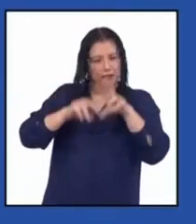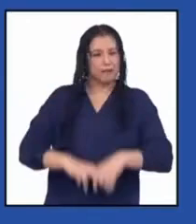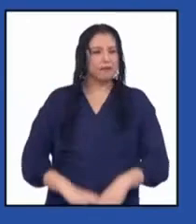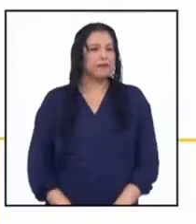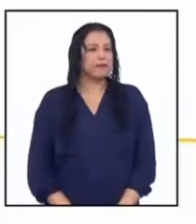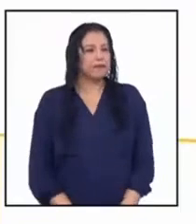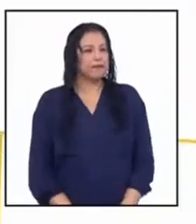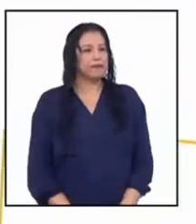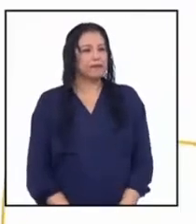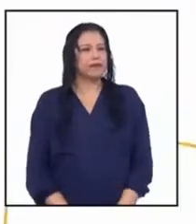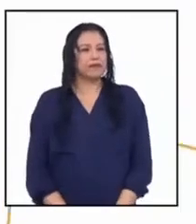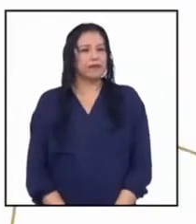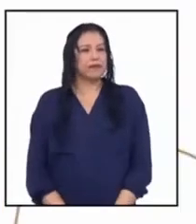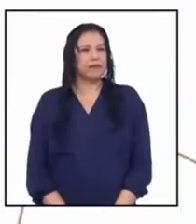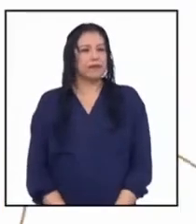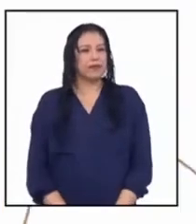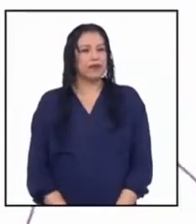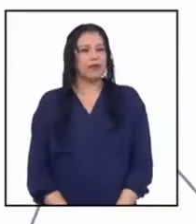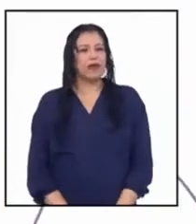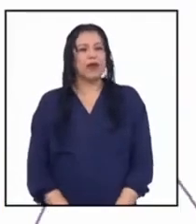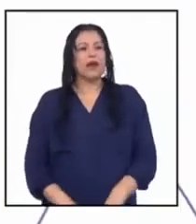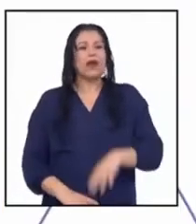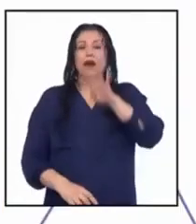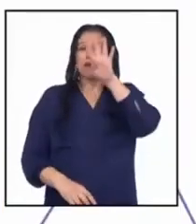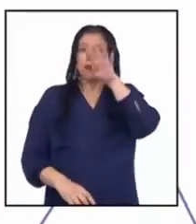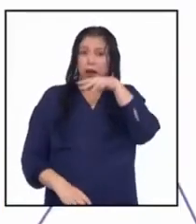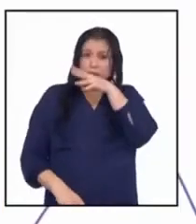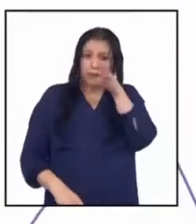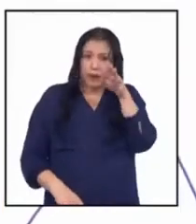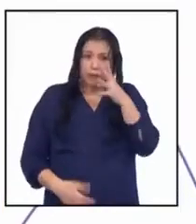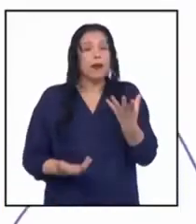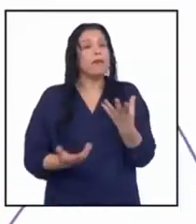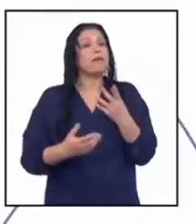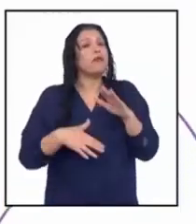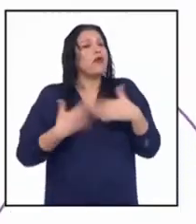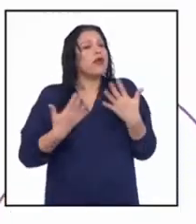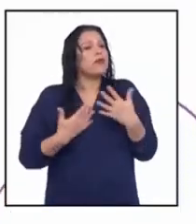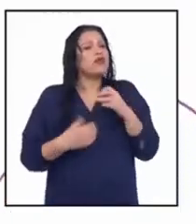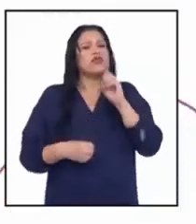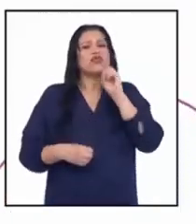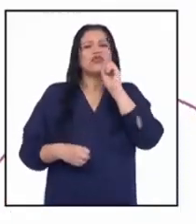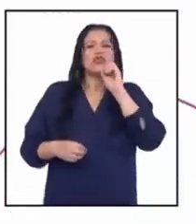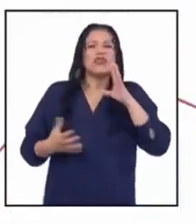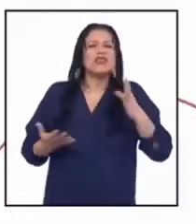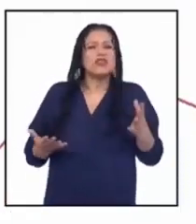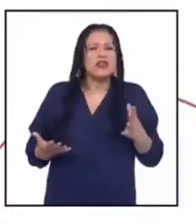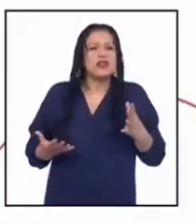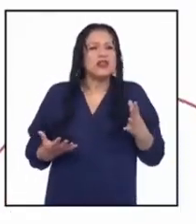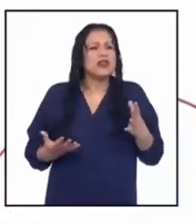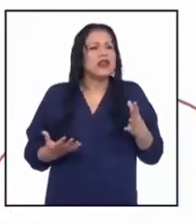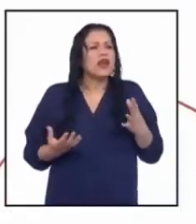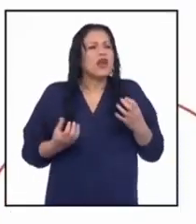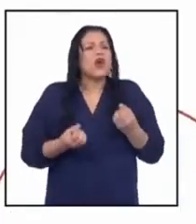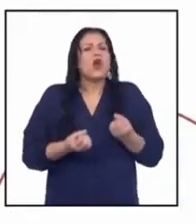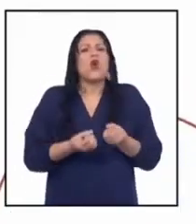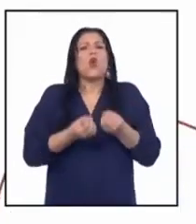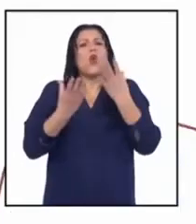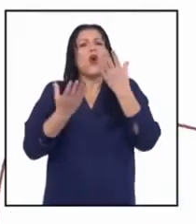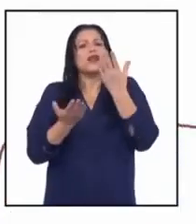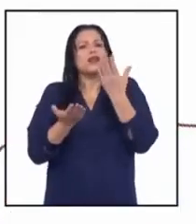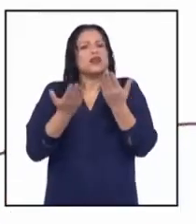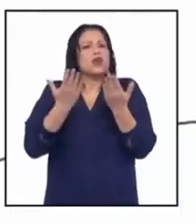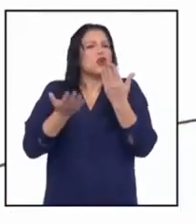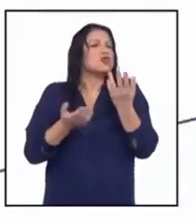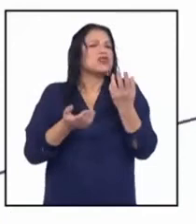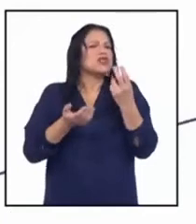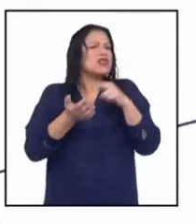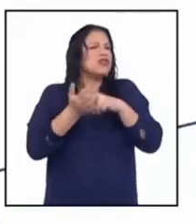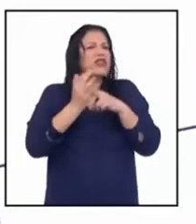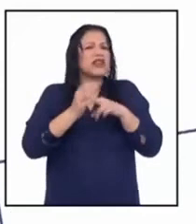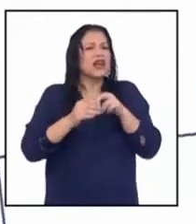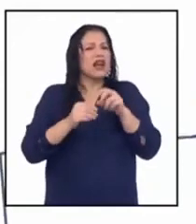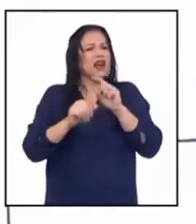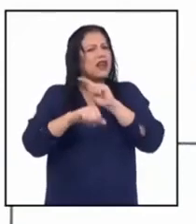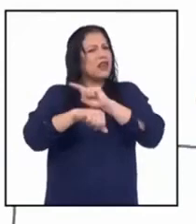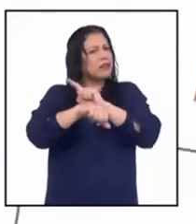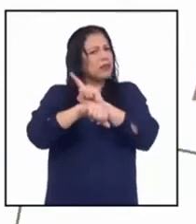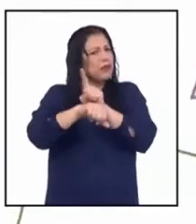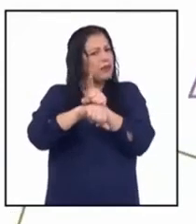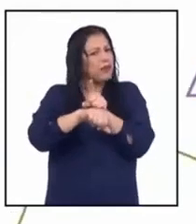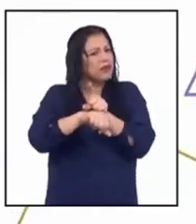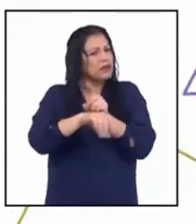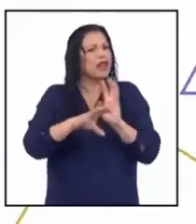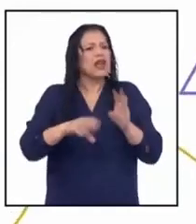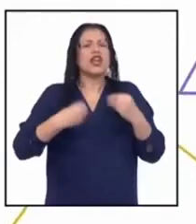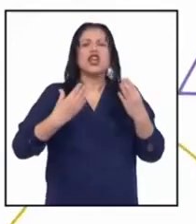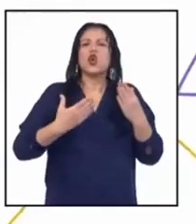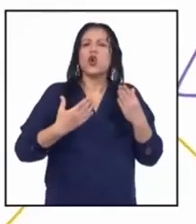así. De acuerdo al gráfico, ¿podrías decirme cuánto equivale cada reloj? ¿Y cómo llegaste